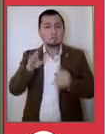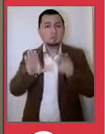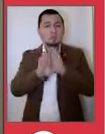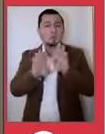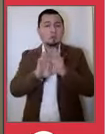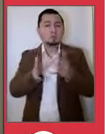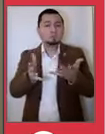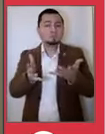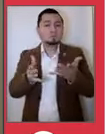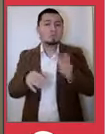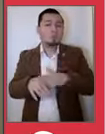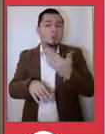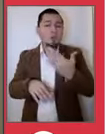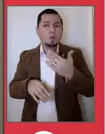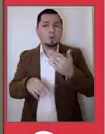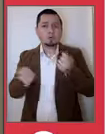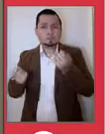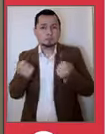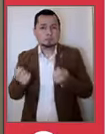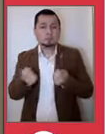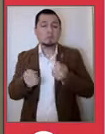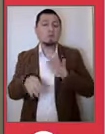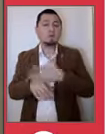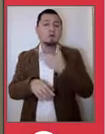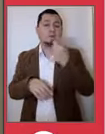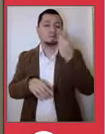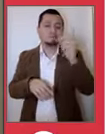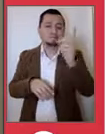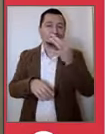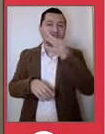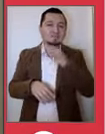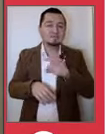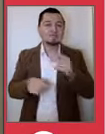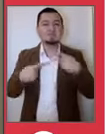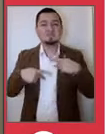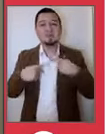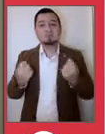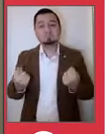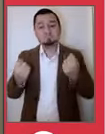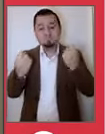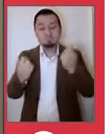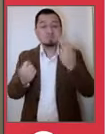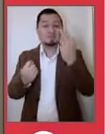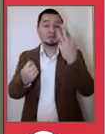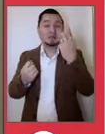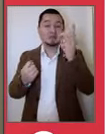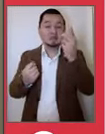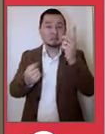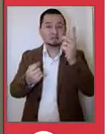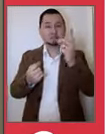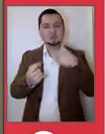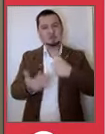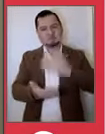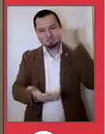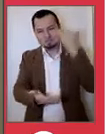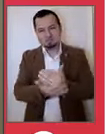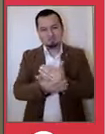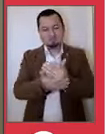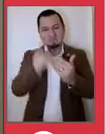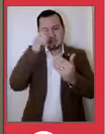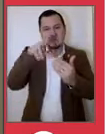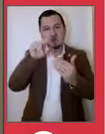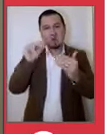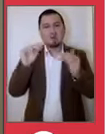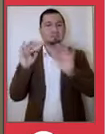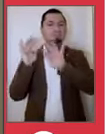por la dinámica propia de las fiestas decembrinas y por eso el día 25 de diciembre se implementaron las primeras